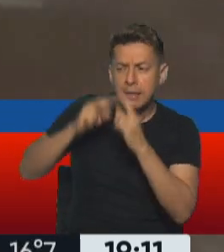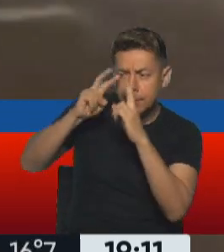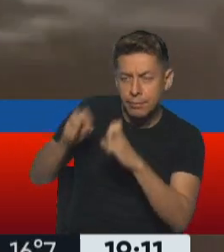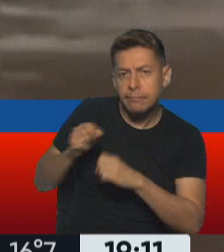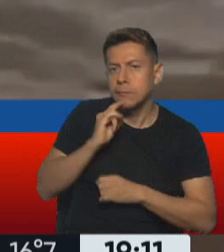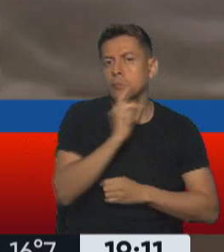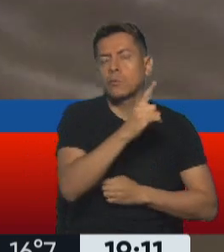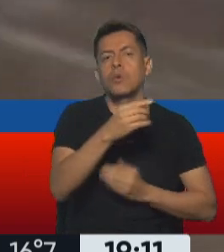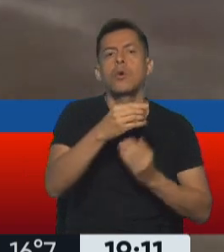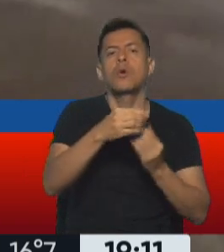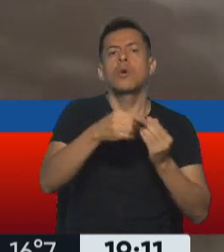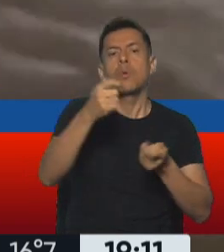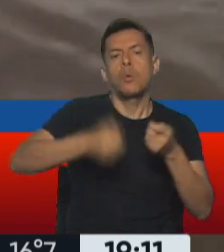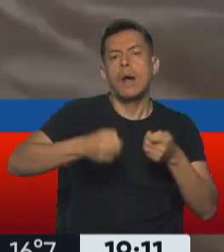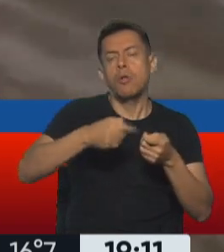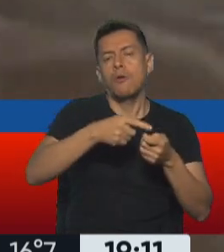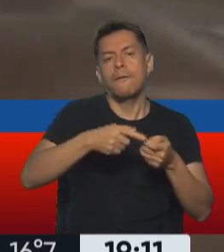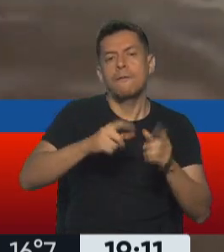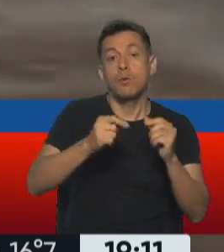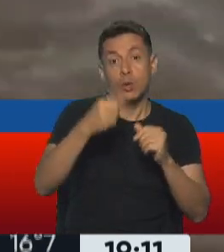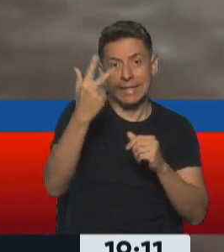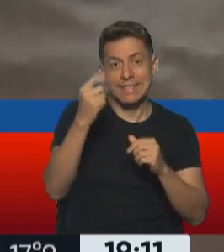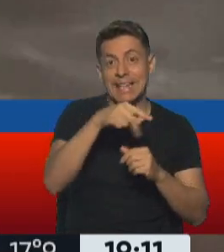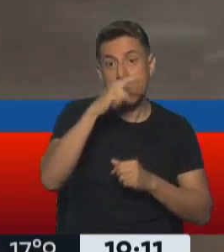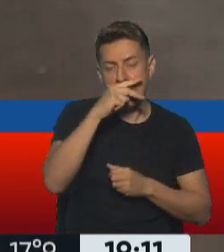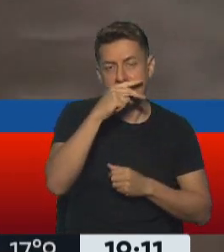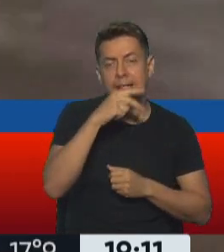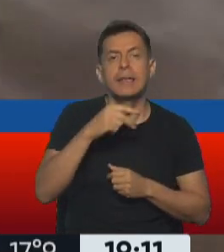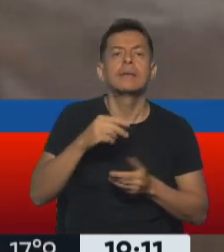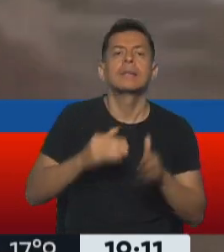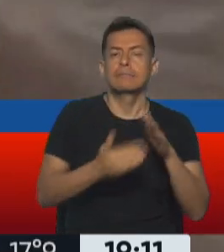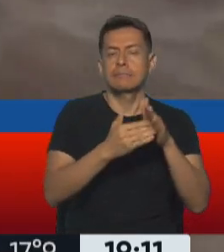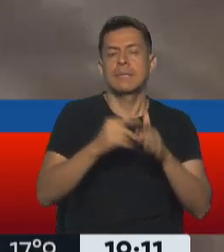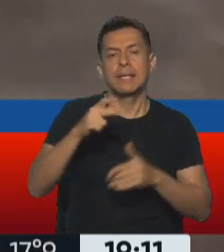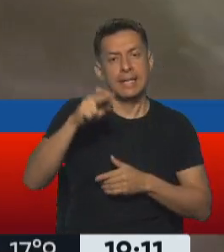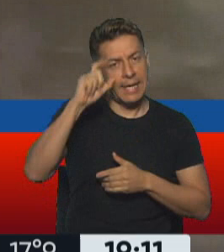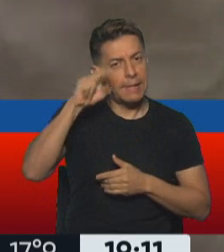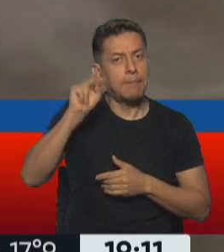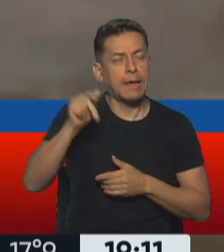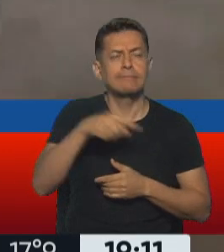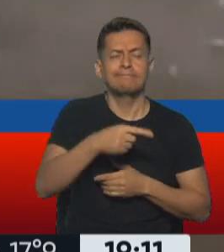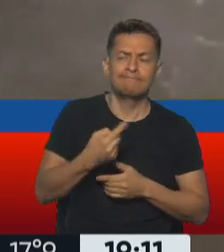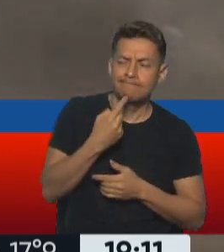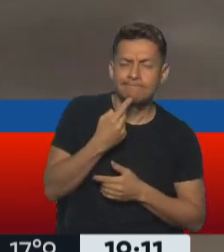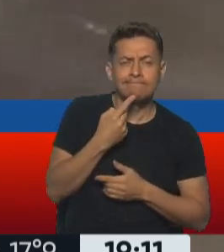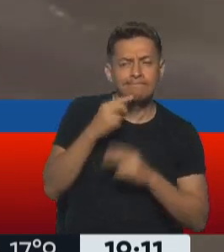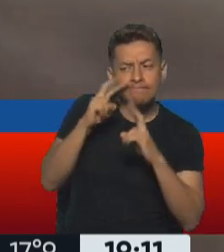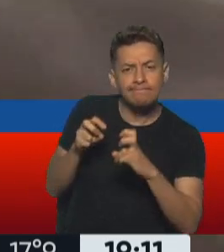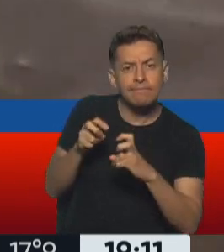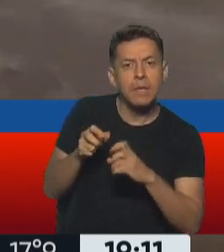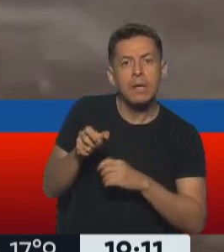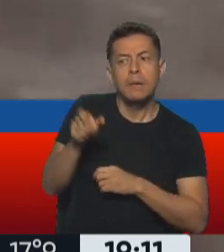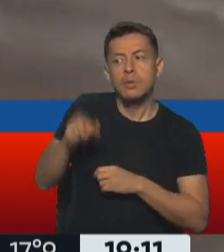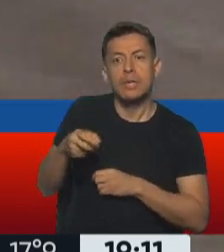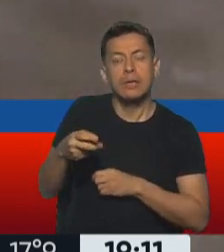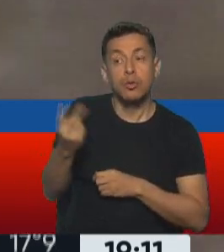el Juzgado Federal número 3 de La Plata, a cargo de Ernesto Kreplak, quien intenta determinar si los dos hombres hallados flotando en el